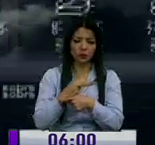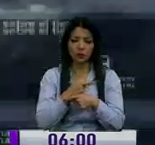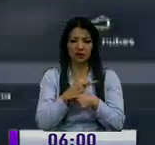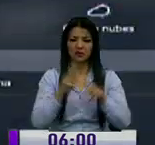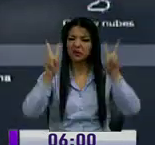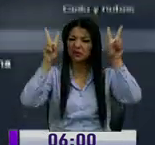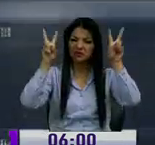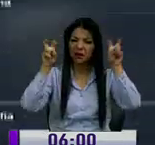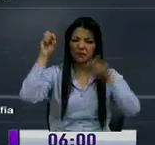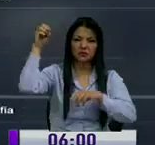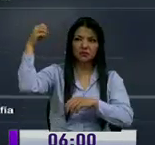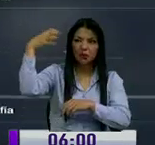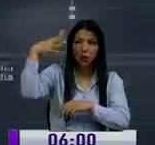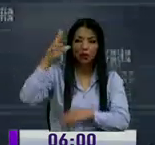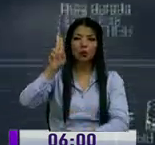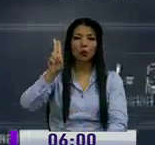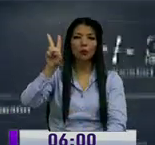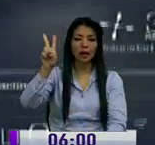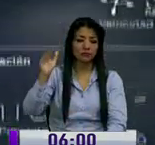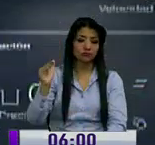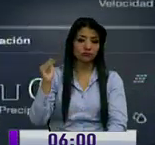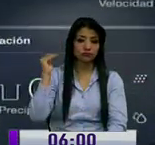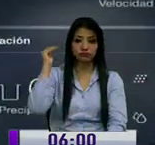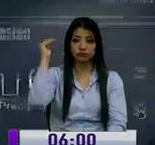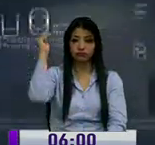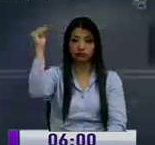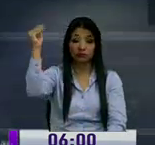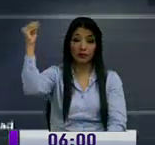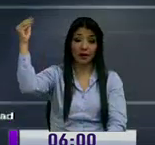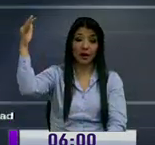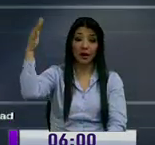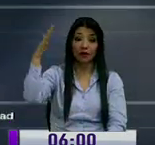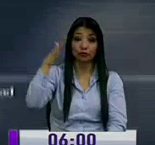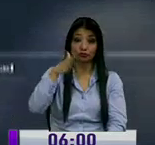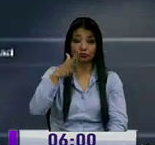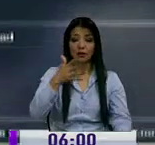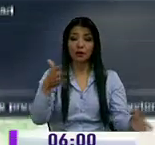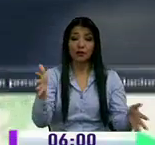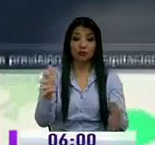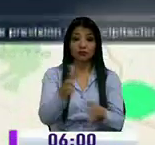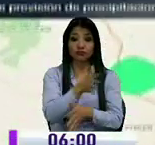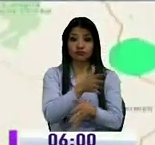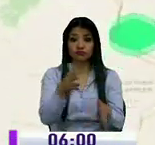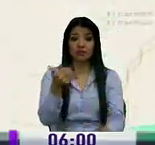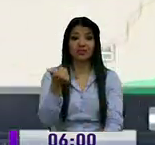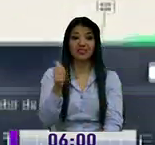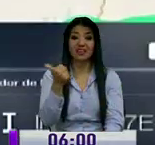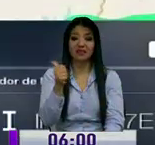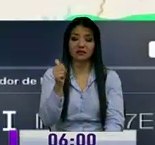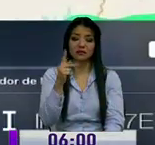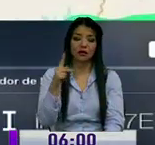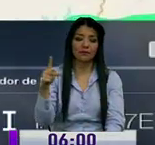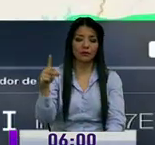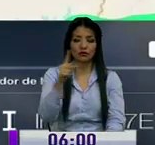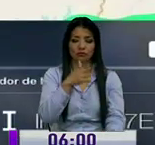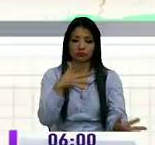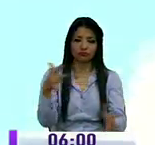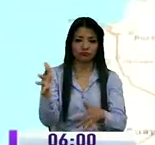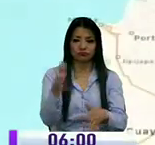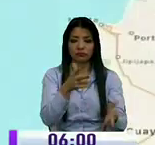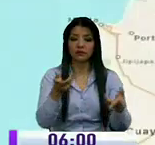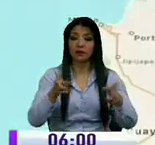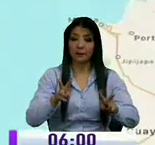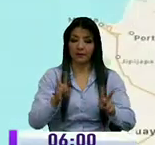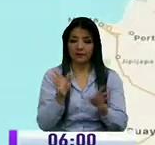Los índices UV van a estar altos a esta hora. La velocidad del viento está en 10 kilómetros por hora. Así que también hay